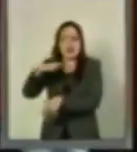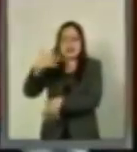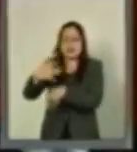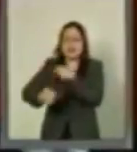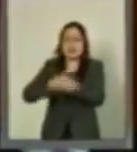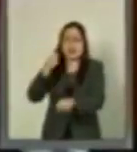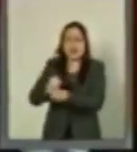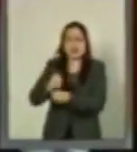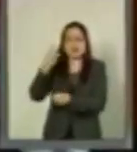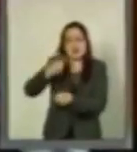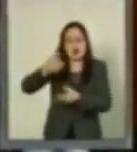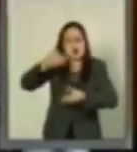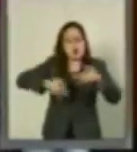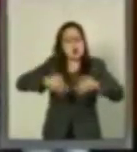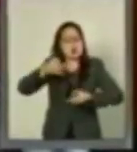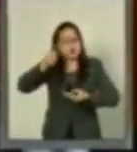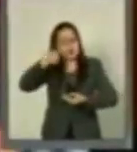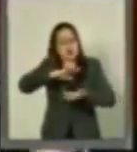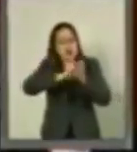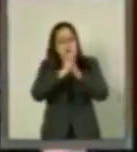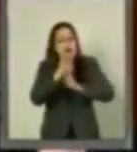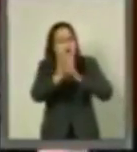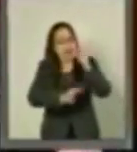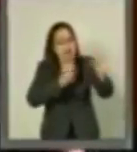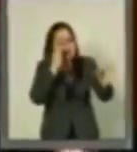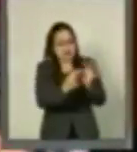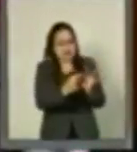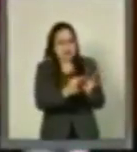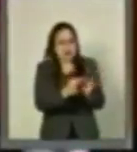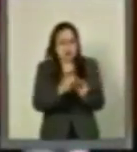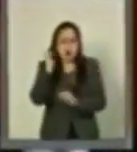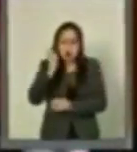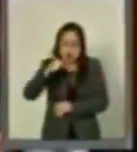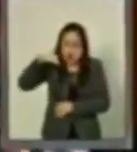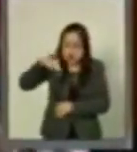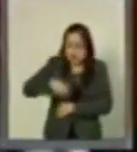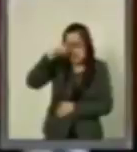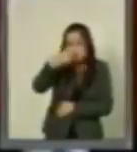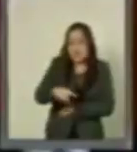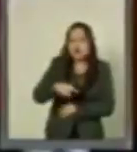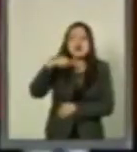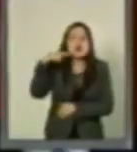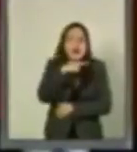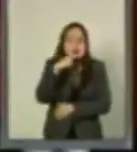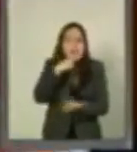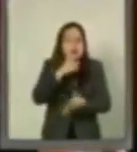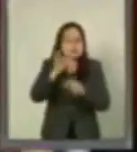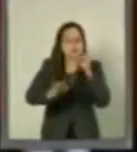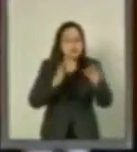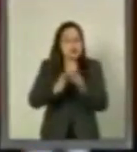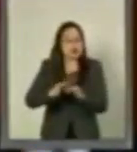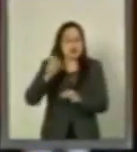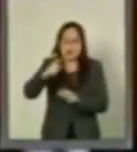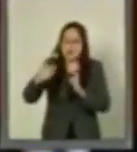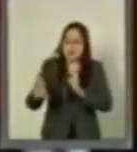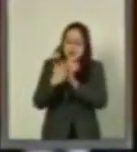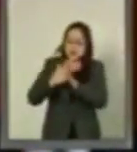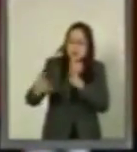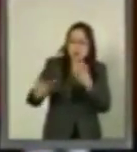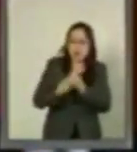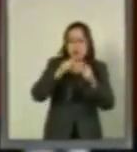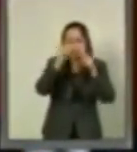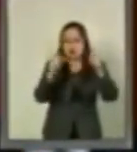años en su consolidación. Queremos que se haga pronto, que se haga bien. Y aquí también la participación de los estados ha